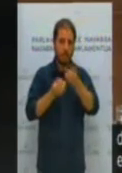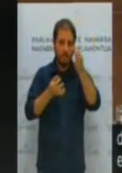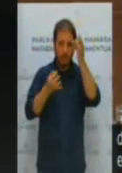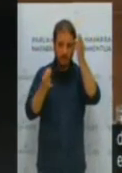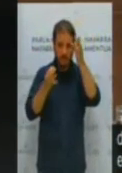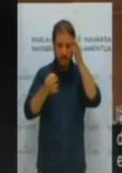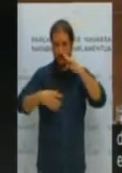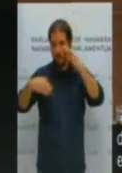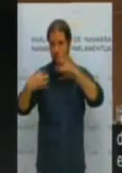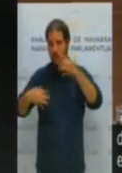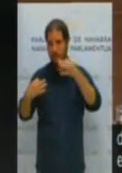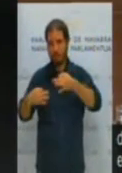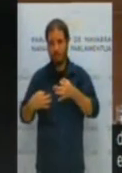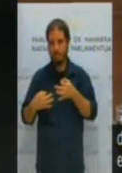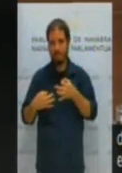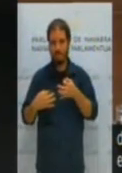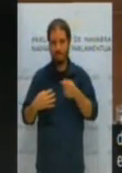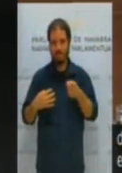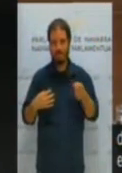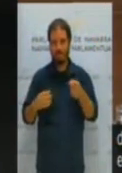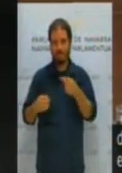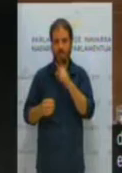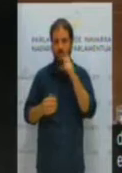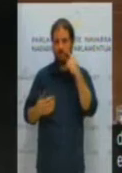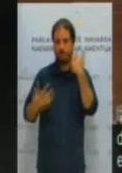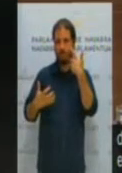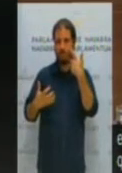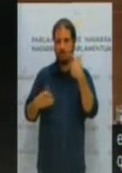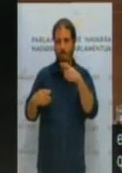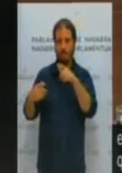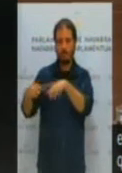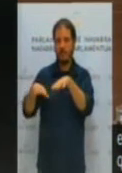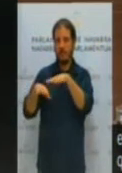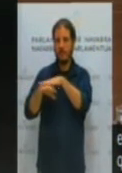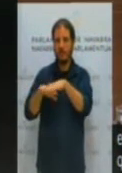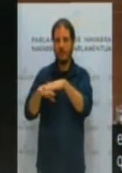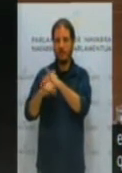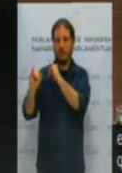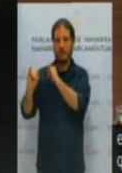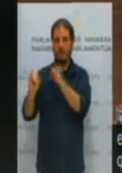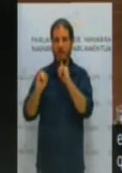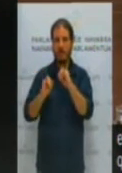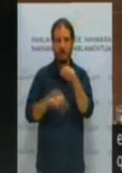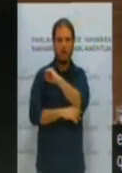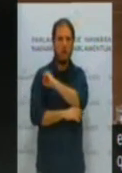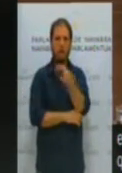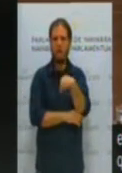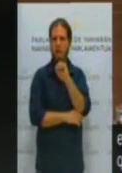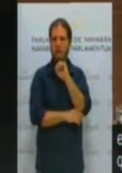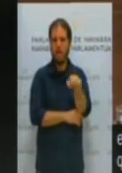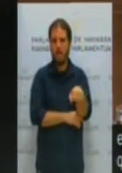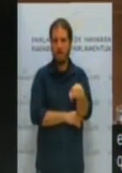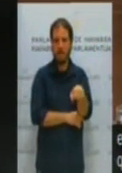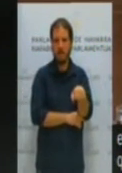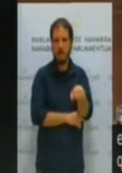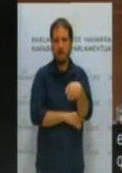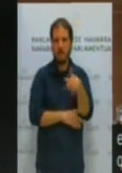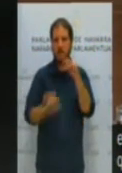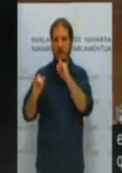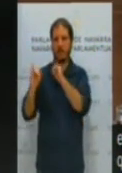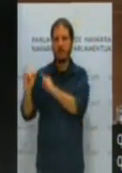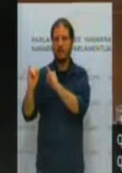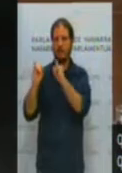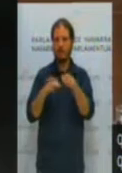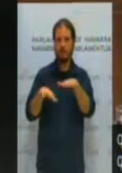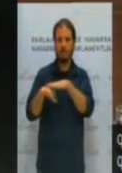realidades que lo retratan como una institución insensible, una institución que, por ejemplo,